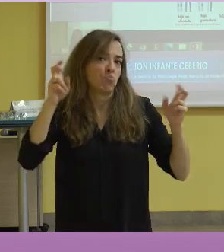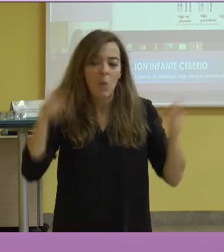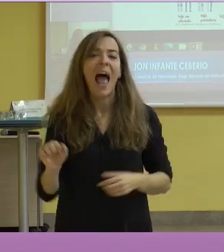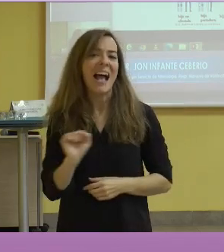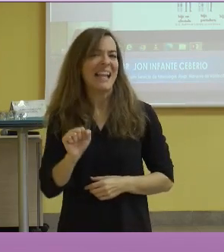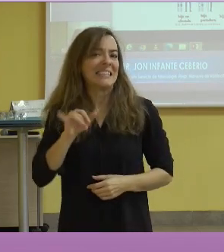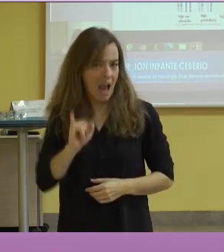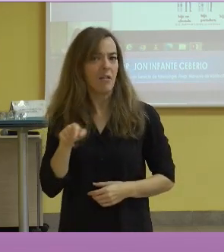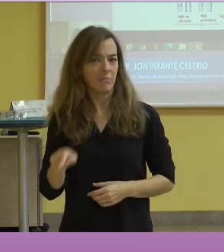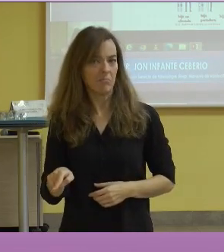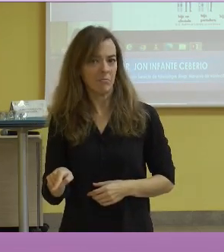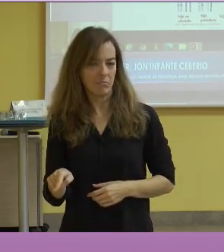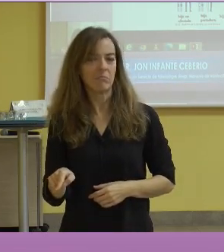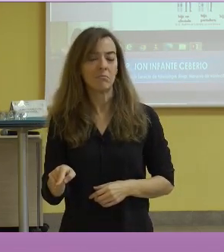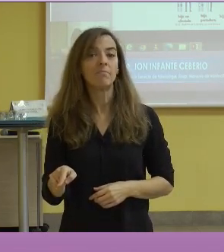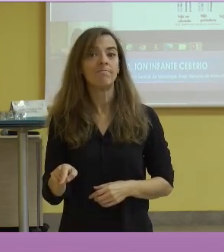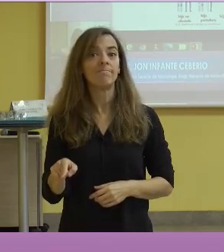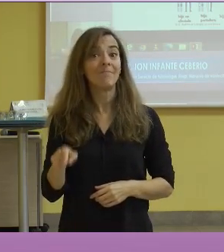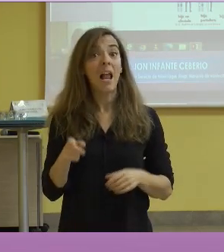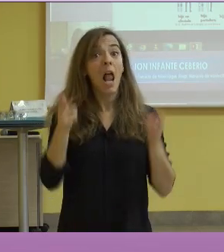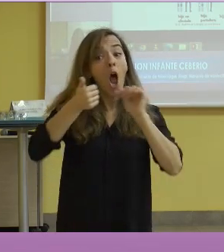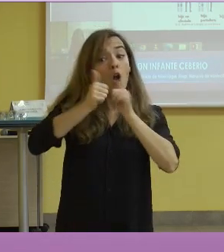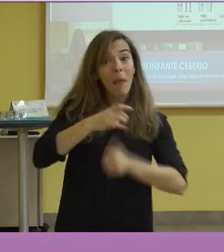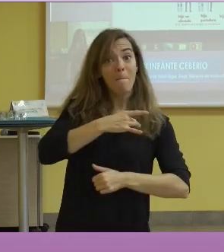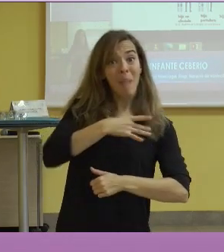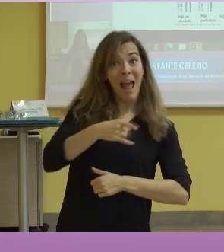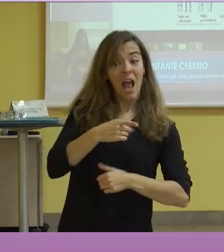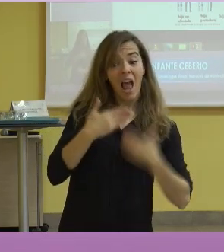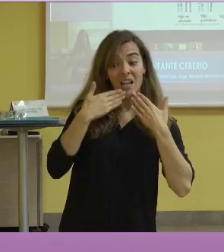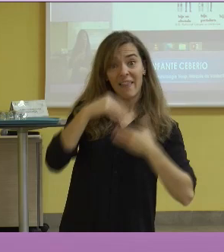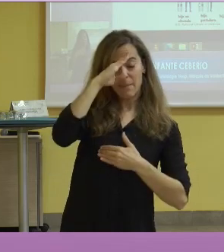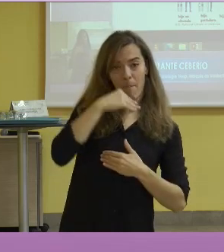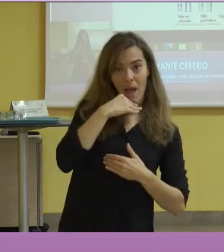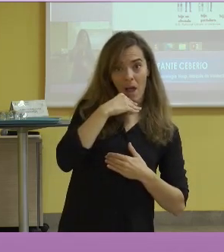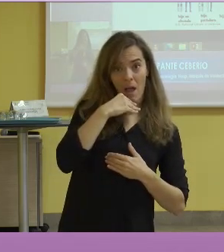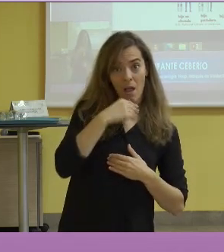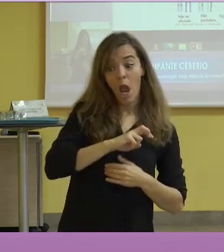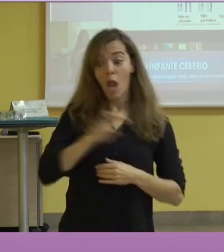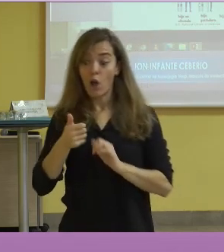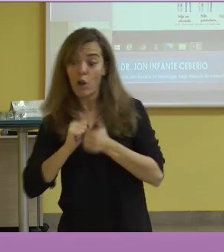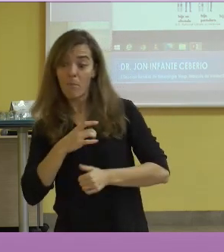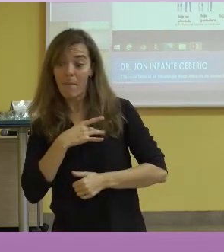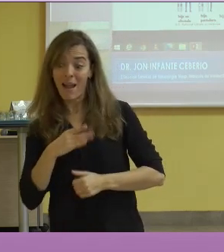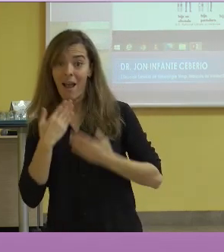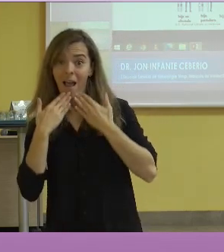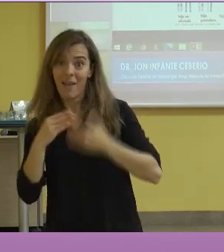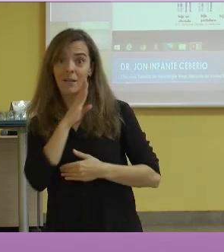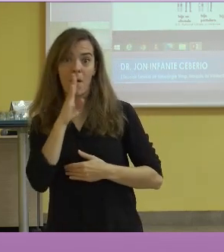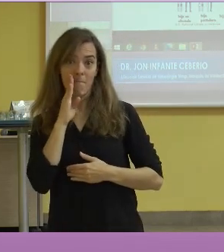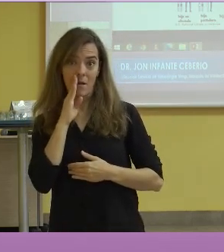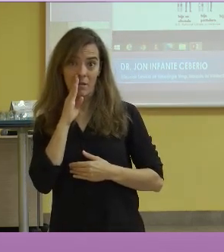ataxia, esta copia blanca le ha venido del padre y esta copia blanca le ha venido de la madre,